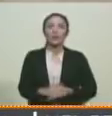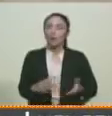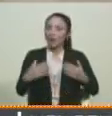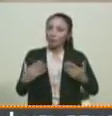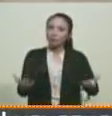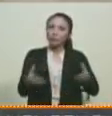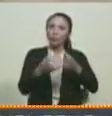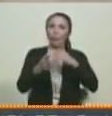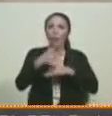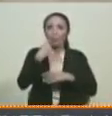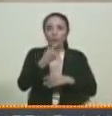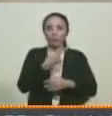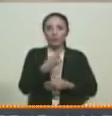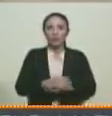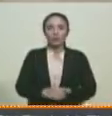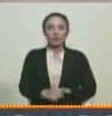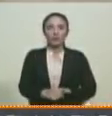Patriótico,